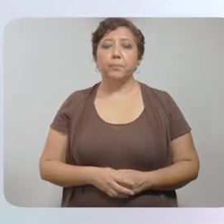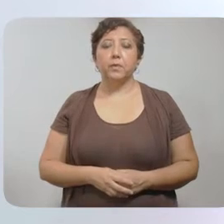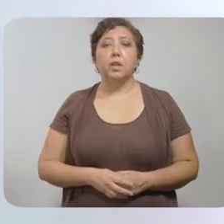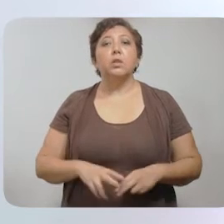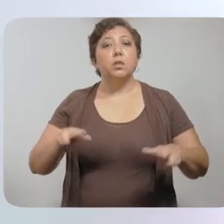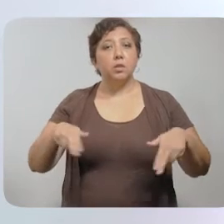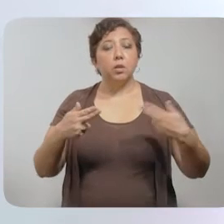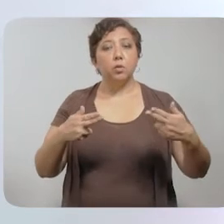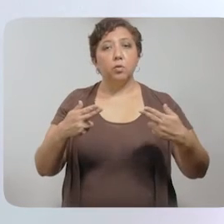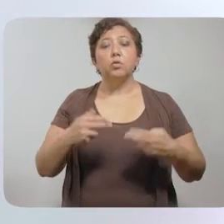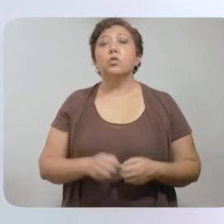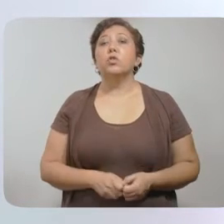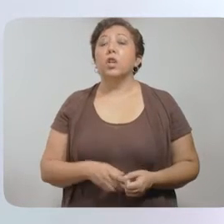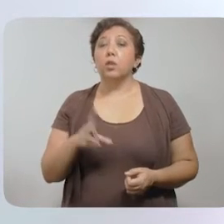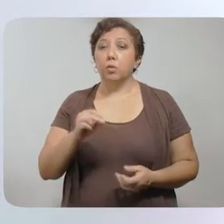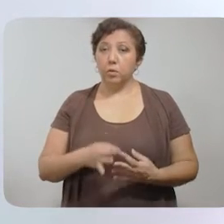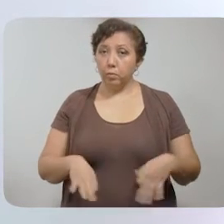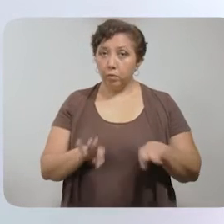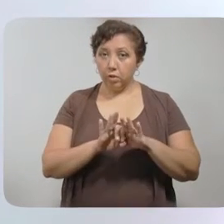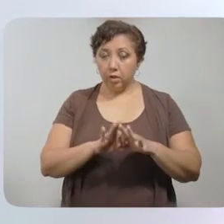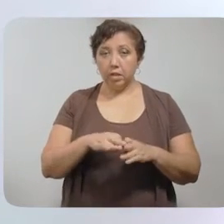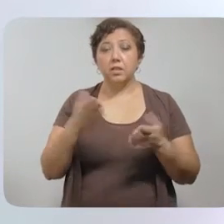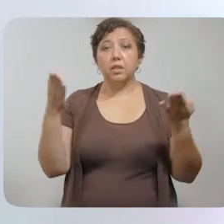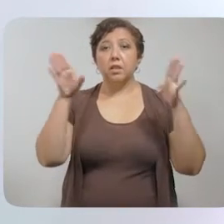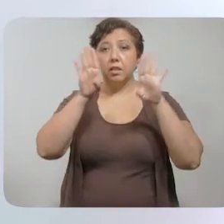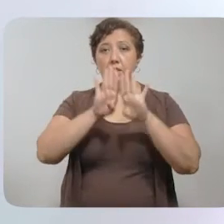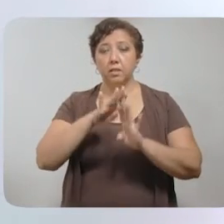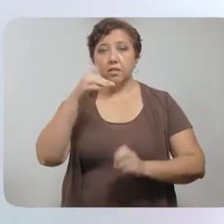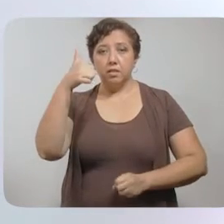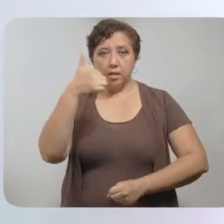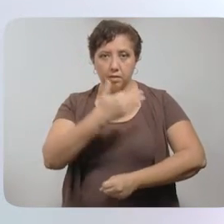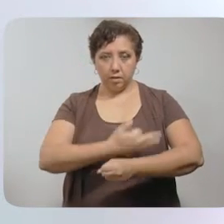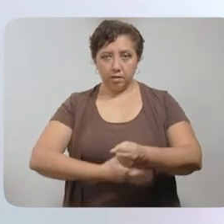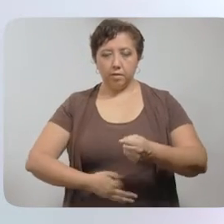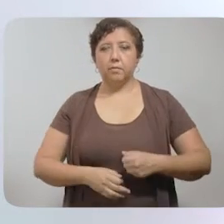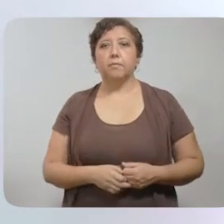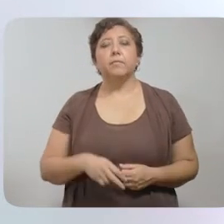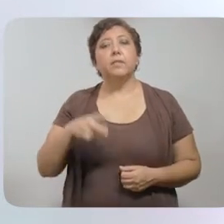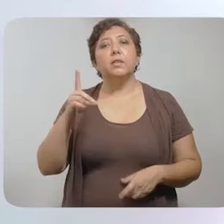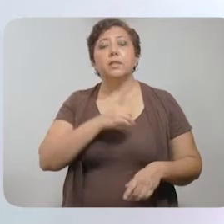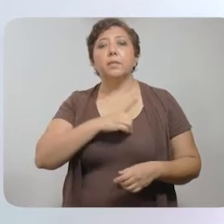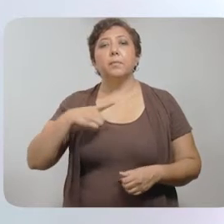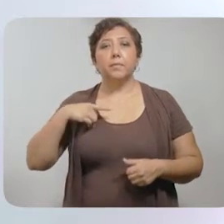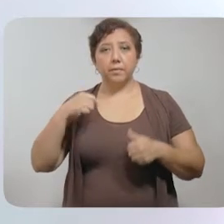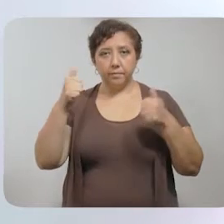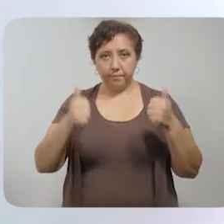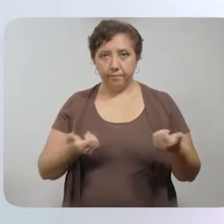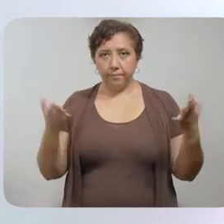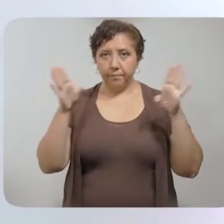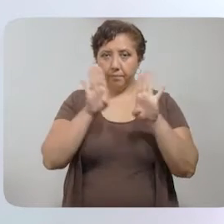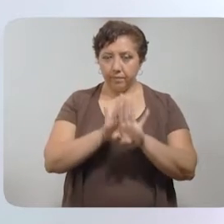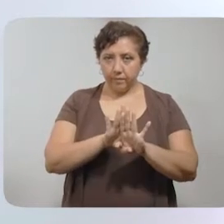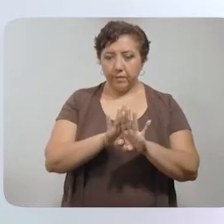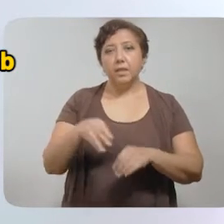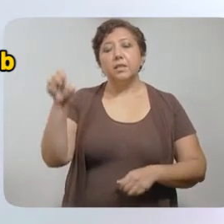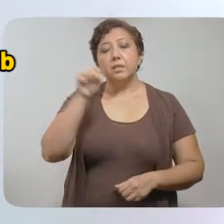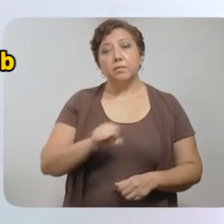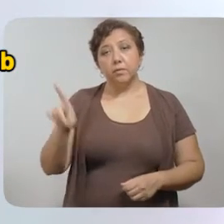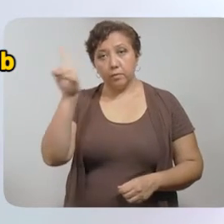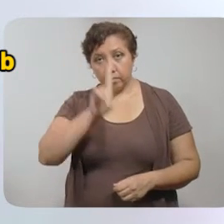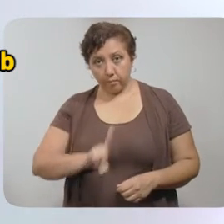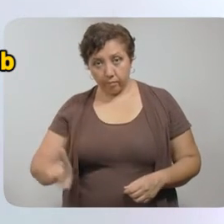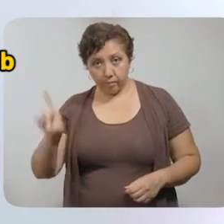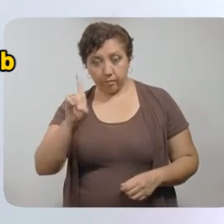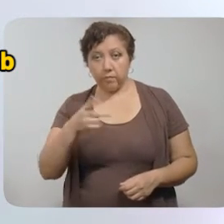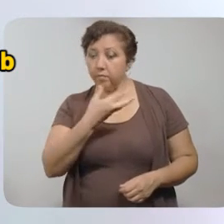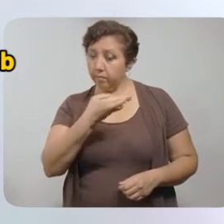Los negocios no esenciales deberán cerrar a más tardar a las 6 de la tarde y deberán permanecer cerrados sábados y domingos. En